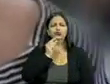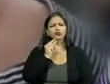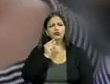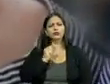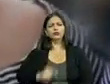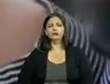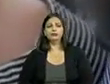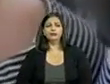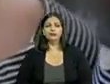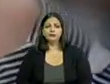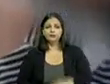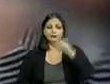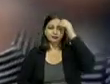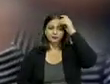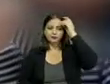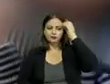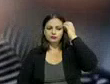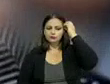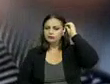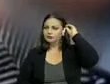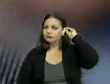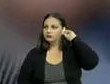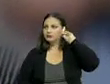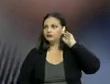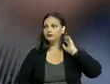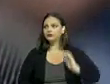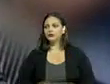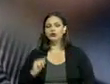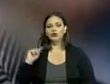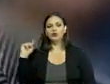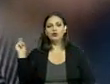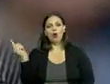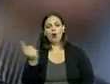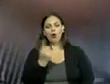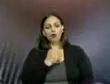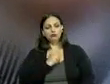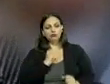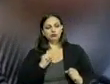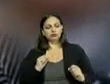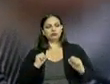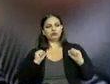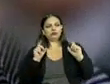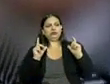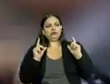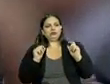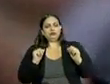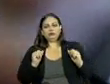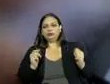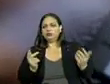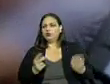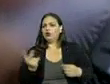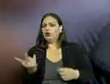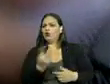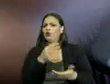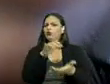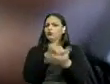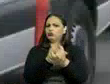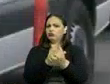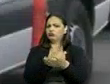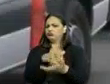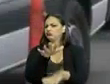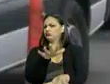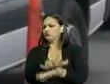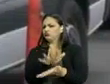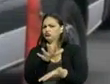barrio nos hemos quedado asombrados porque era una pareja tranquila, nunca se vio, afuera nunca se vio ningún problema.